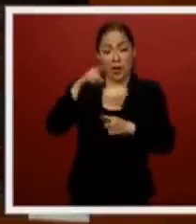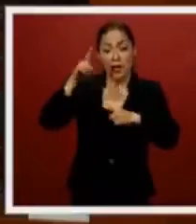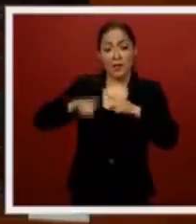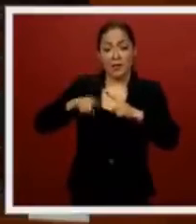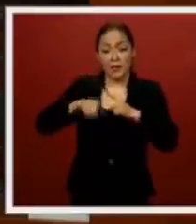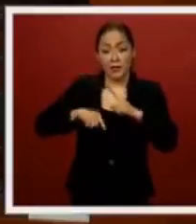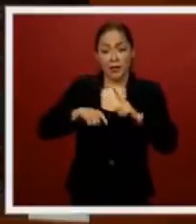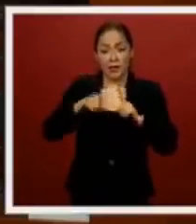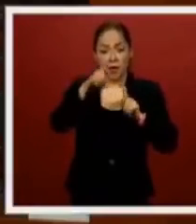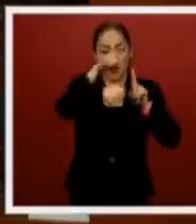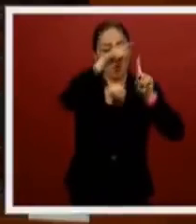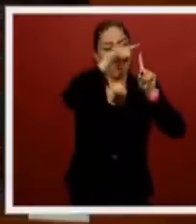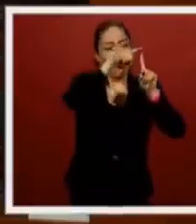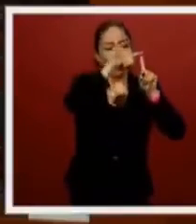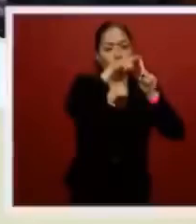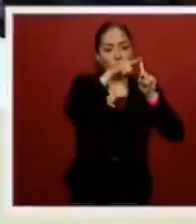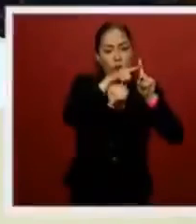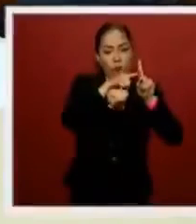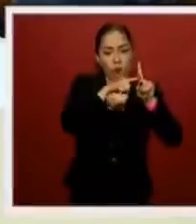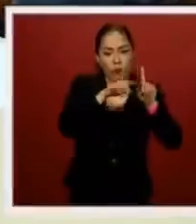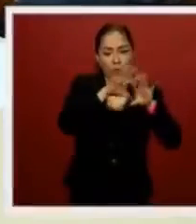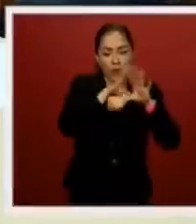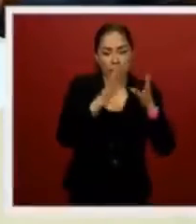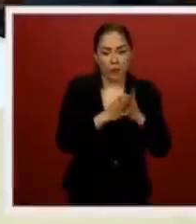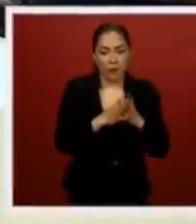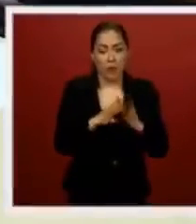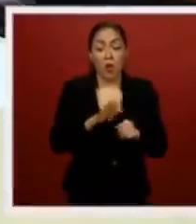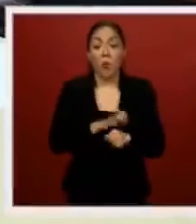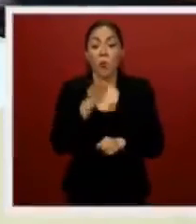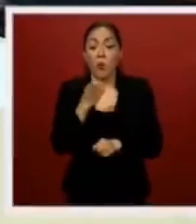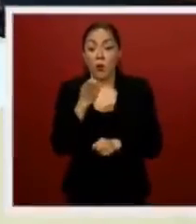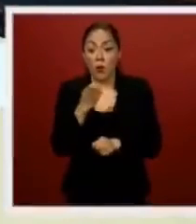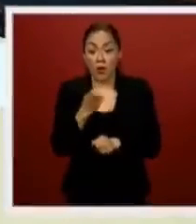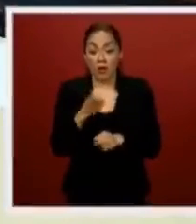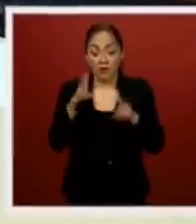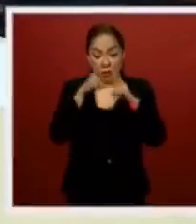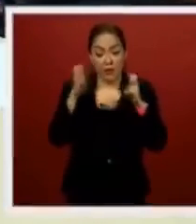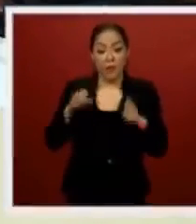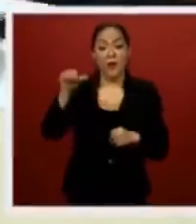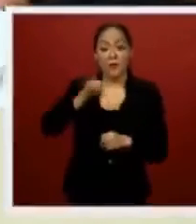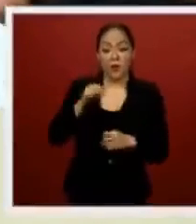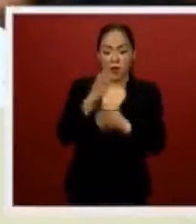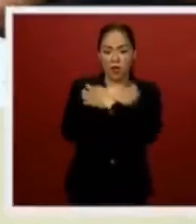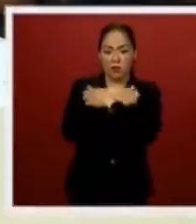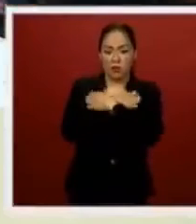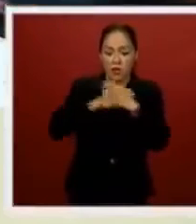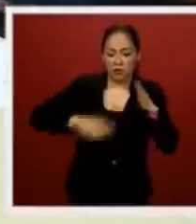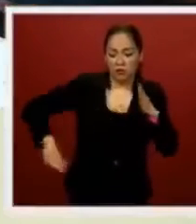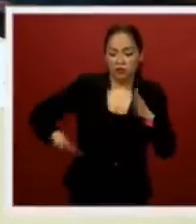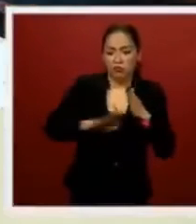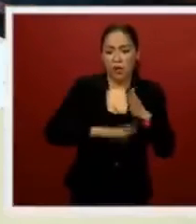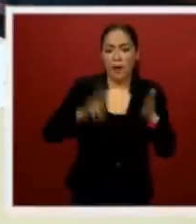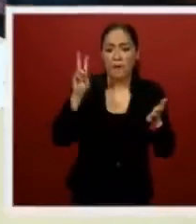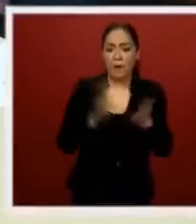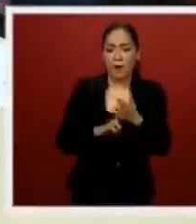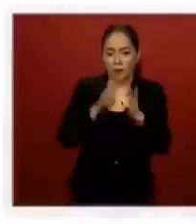el calentamiento global. Por eso hablar de sostenibilidad creo que es el tema que hoy nos debe ocupar. Exacto, entonces la